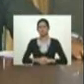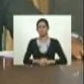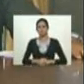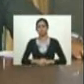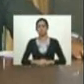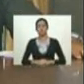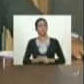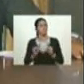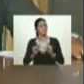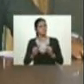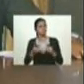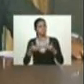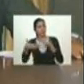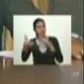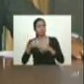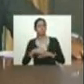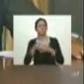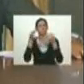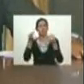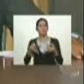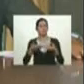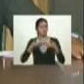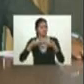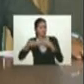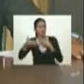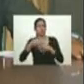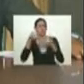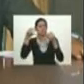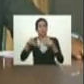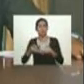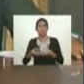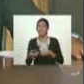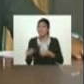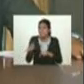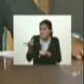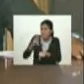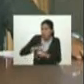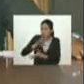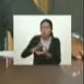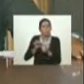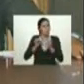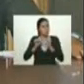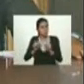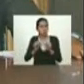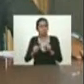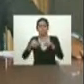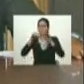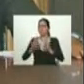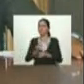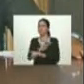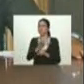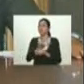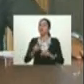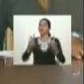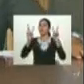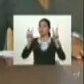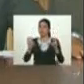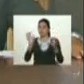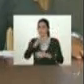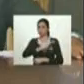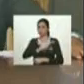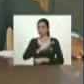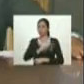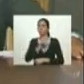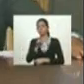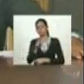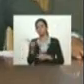para adante siempre y si hay más dificultades con más fuerza voy para adante y en el área social bueno ha que ahí